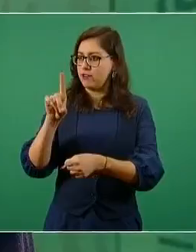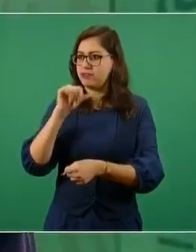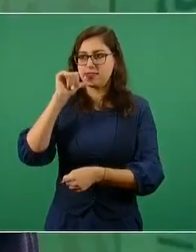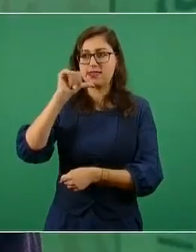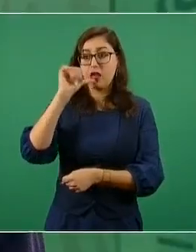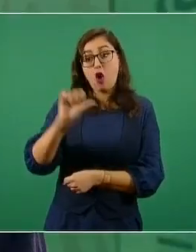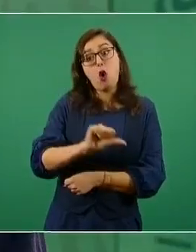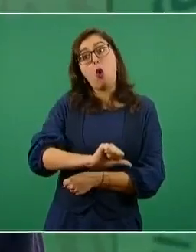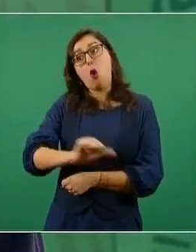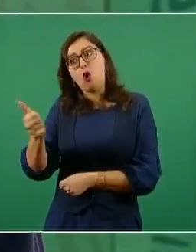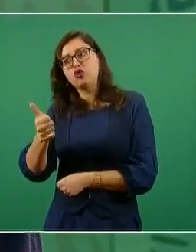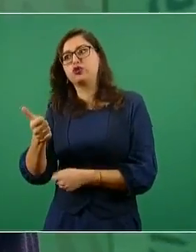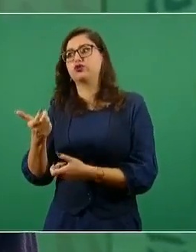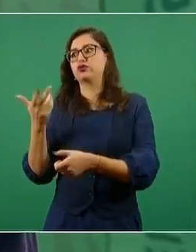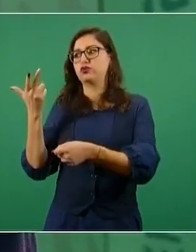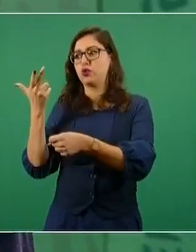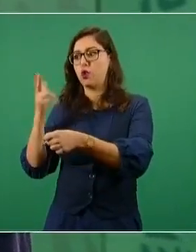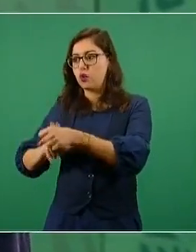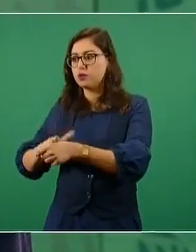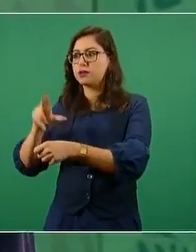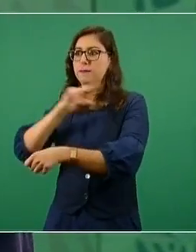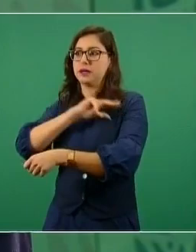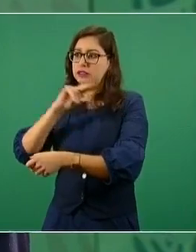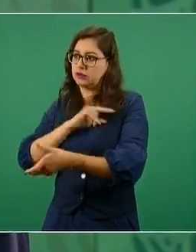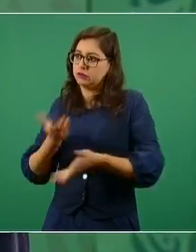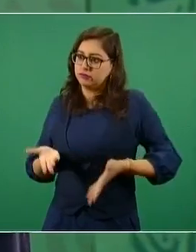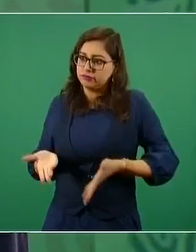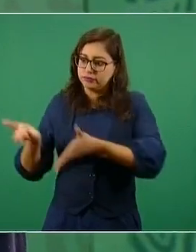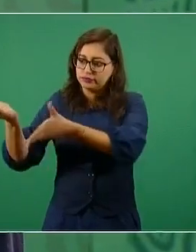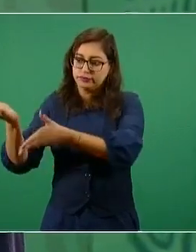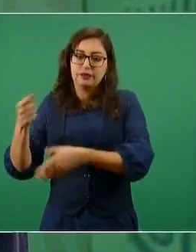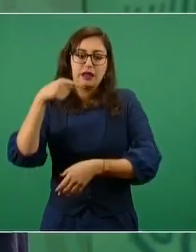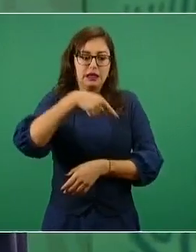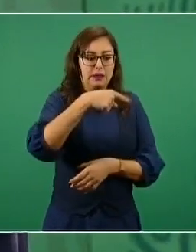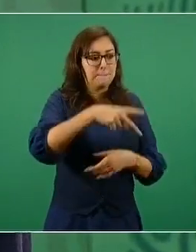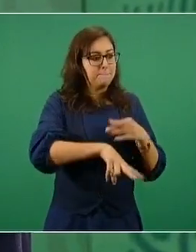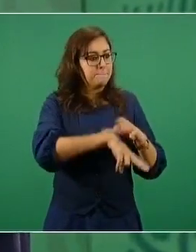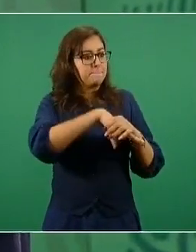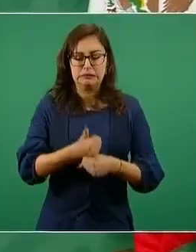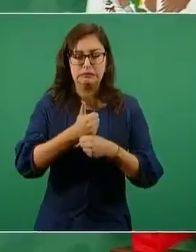COVID y poder disponer de espacios en hospitales para